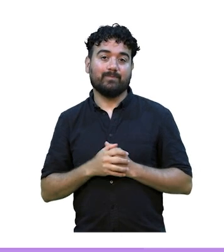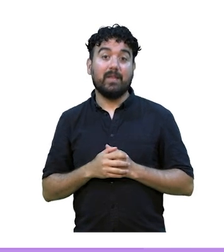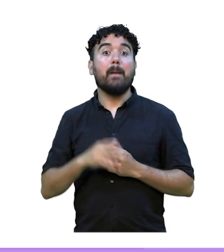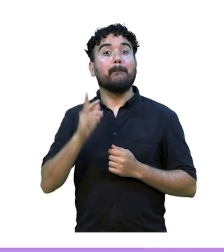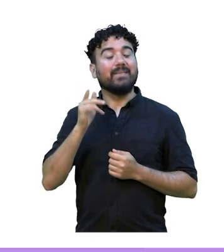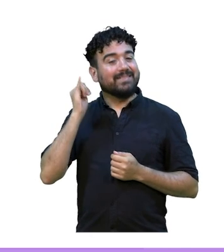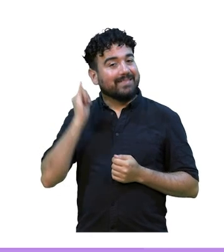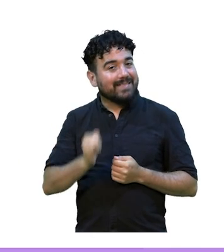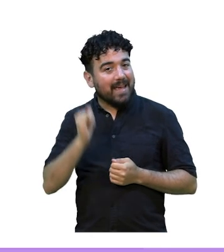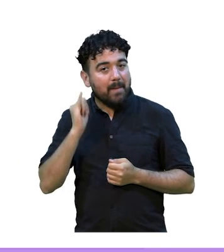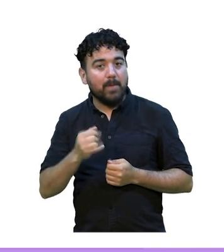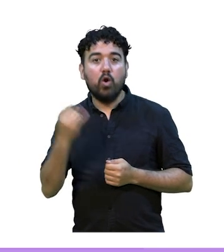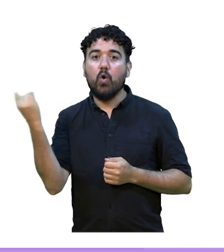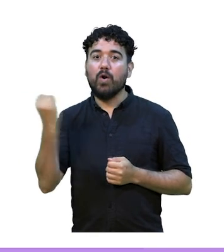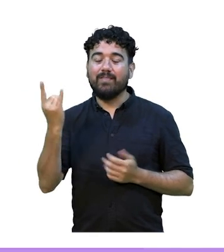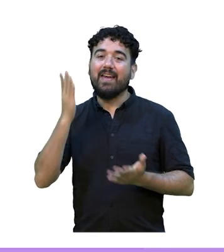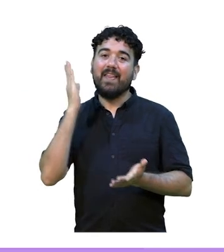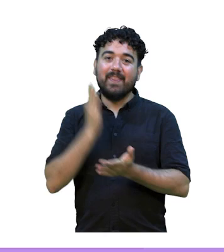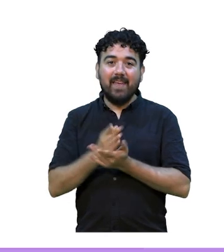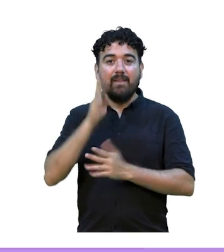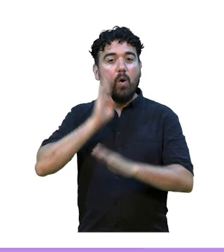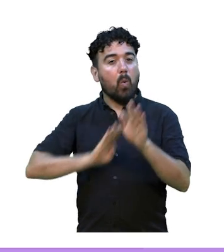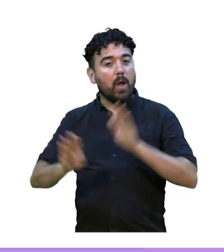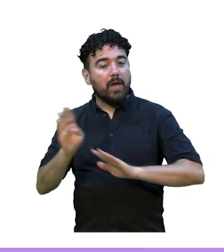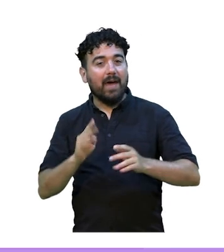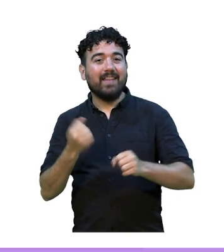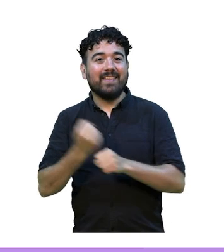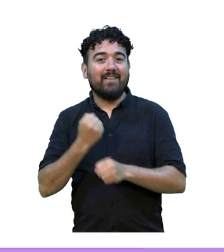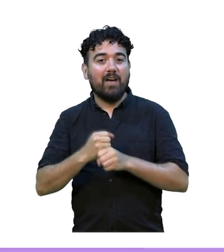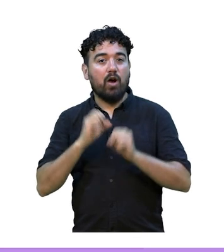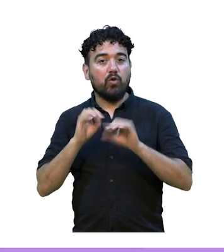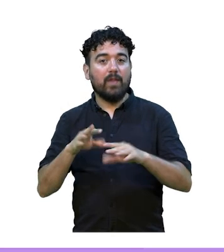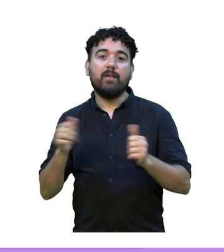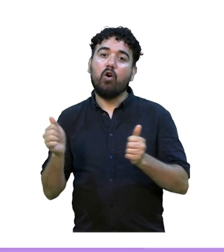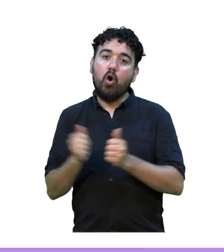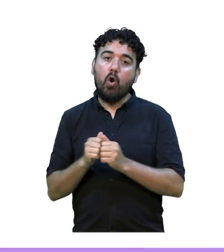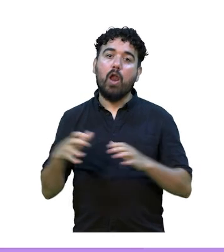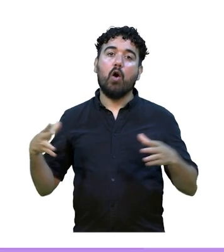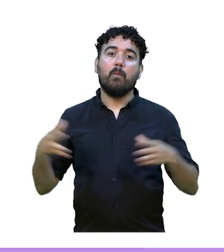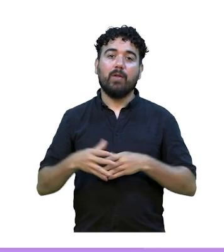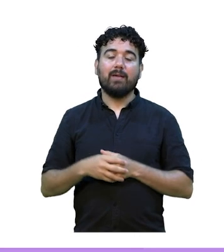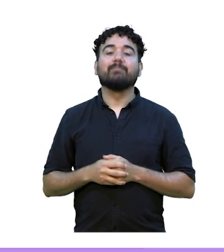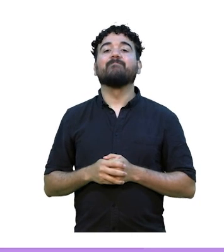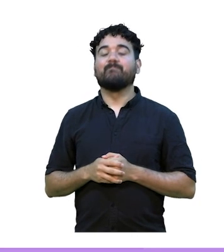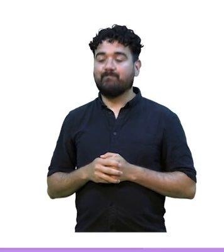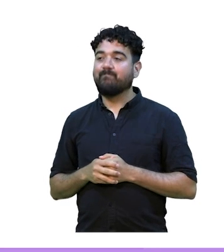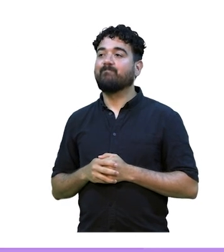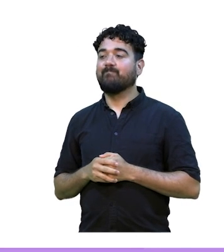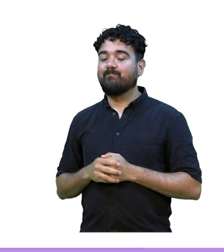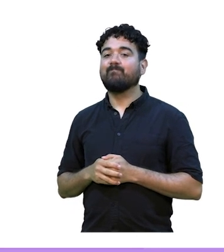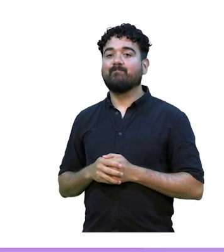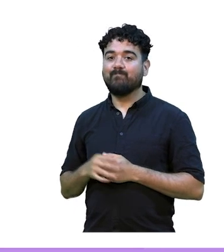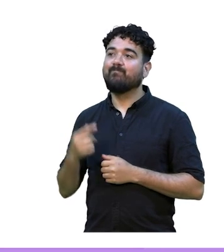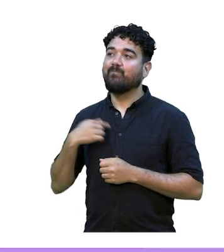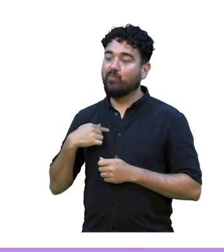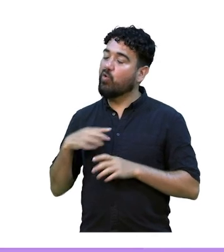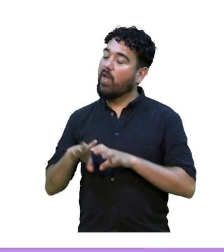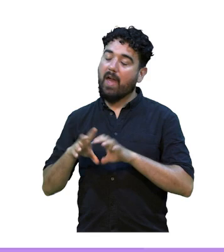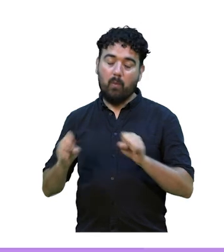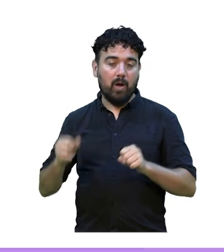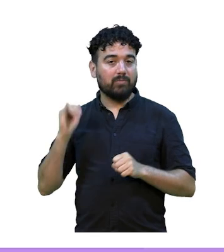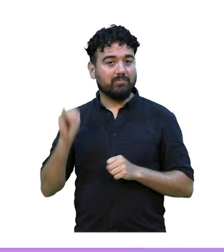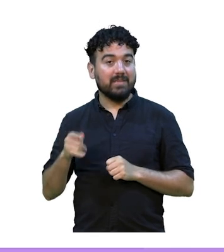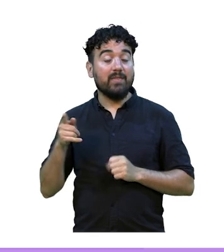Entonces, siempre la universidad debe promover el trabajo educativo con las comunidades. Eso.